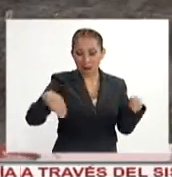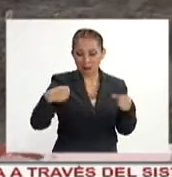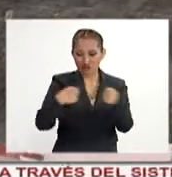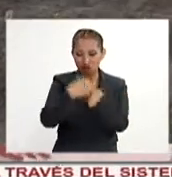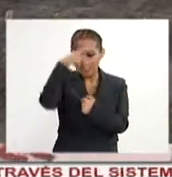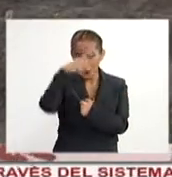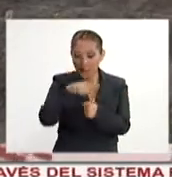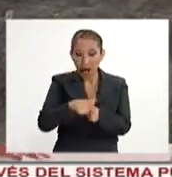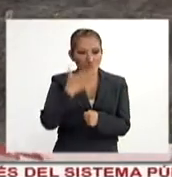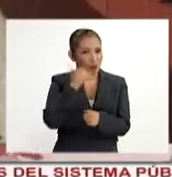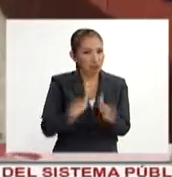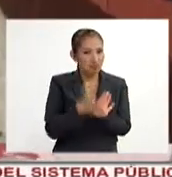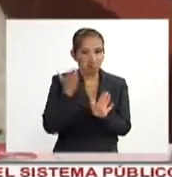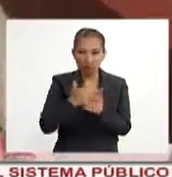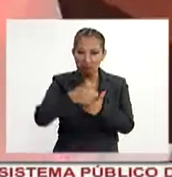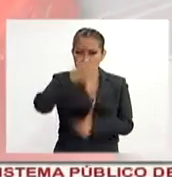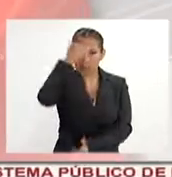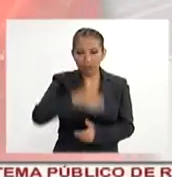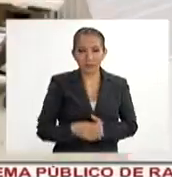frontera con México sin muro.